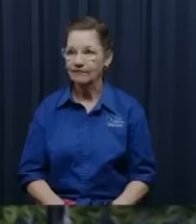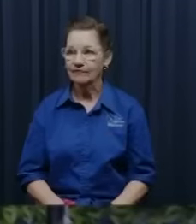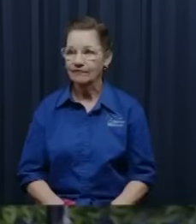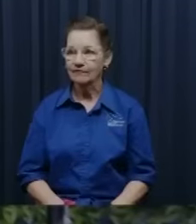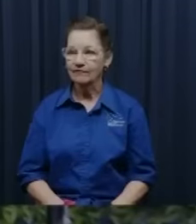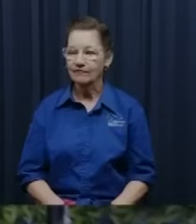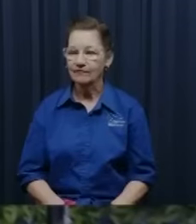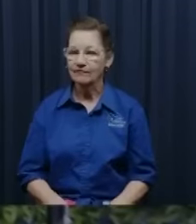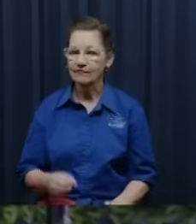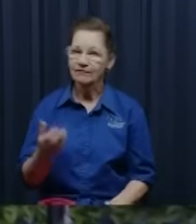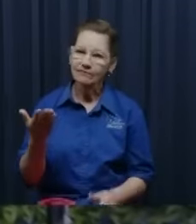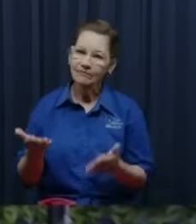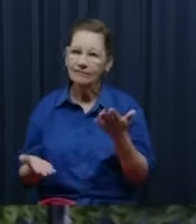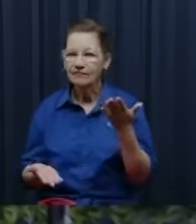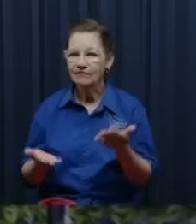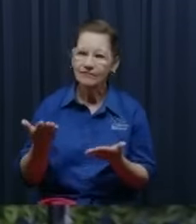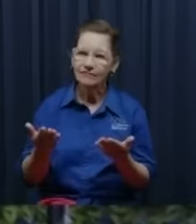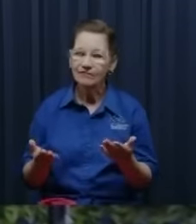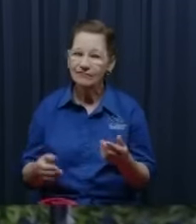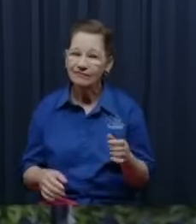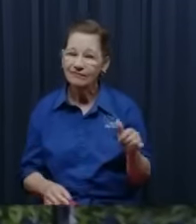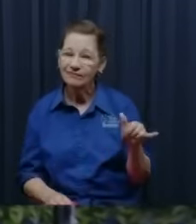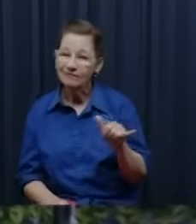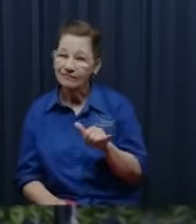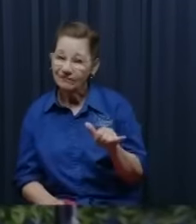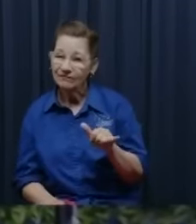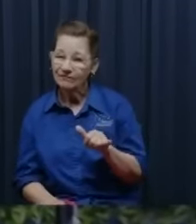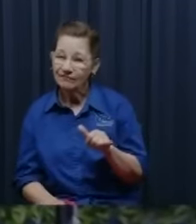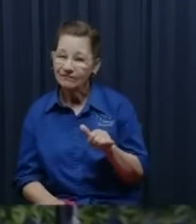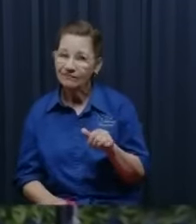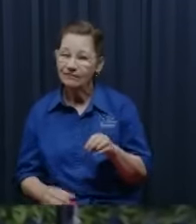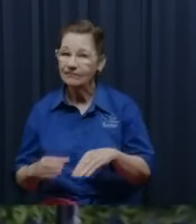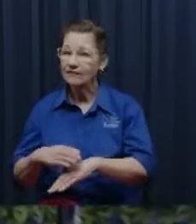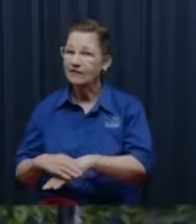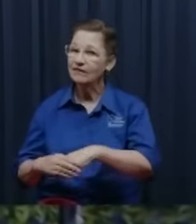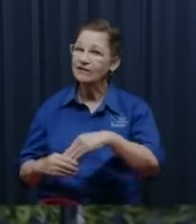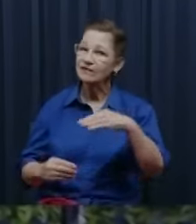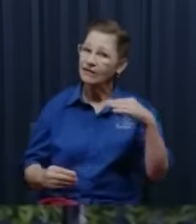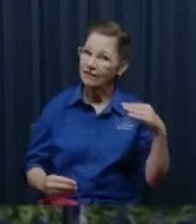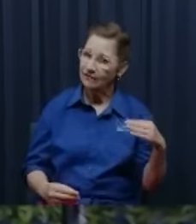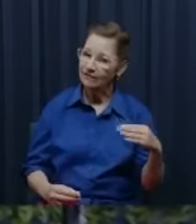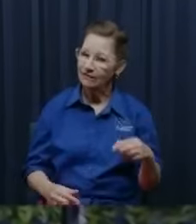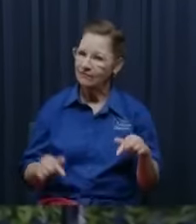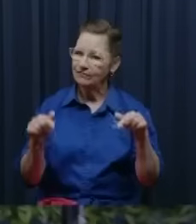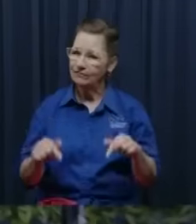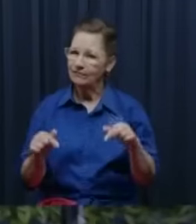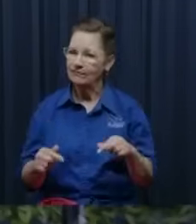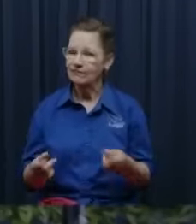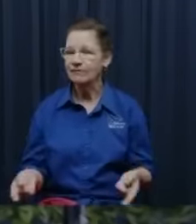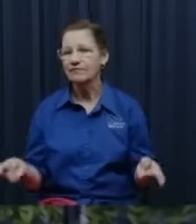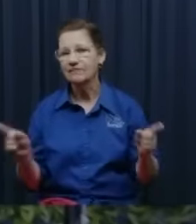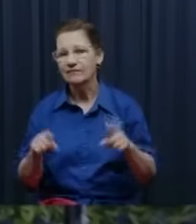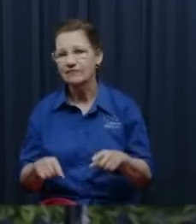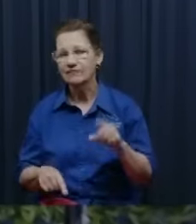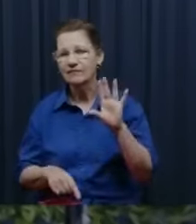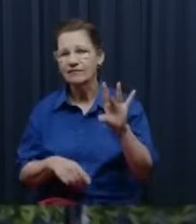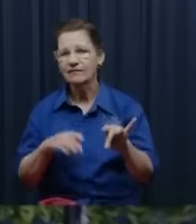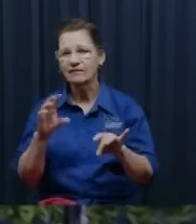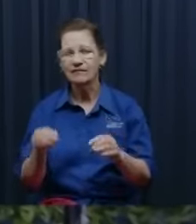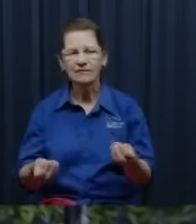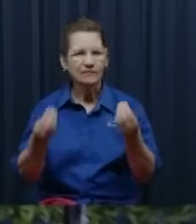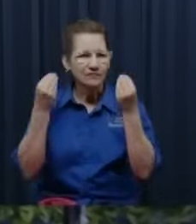para homologar la salida y yo le decía a los hermanos aquí lo que va a suceder es algo muy muy grueso que